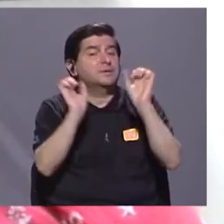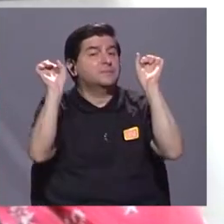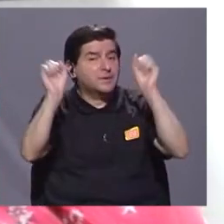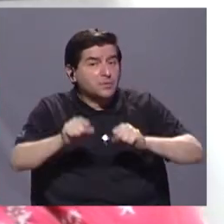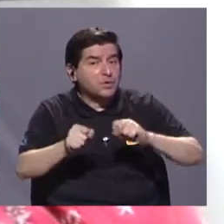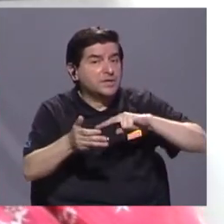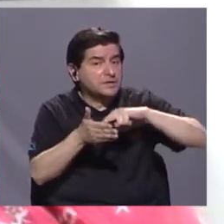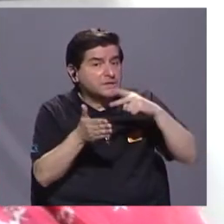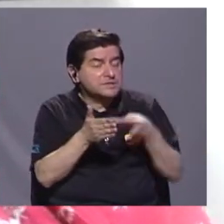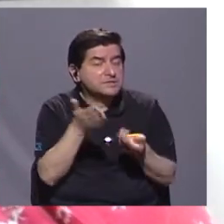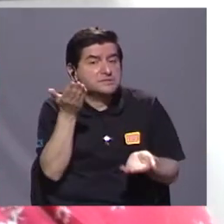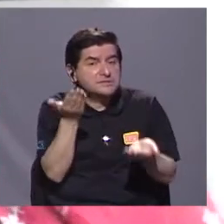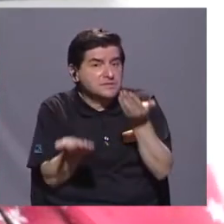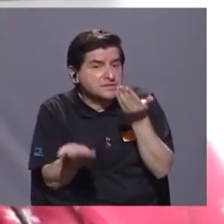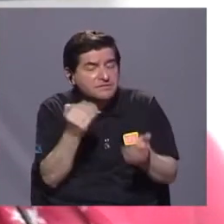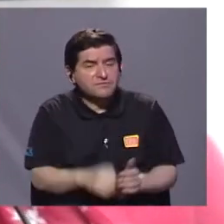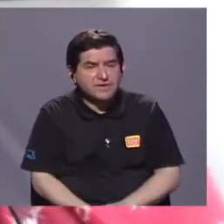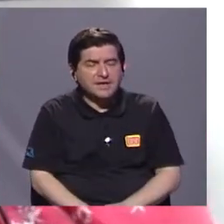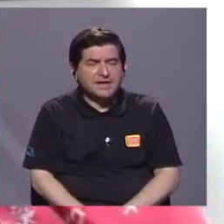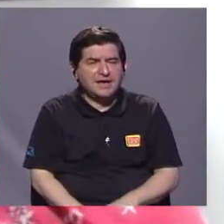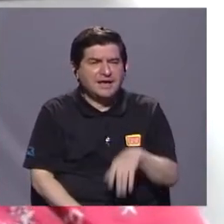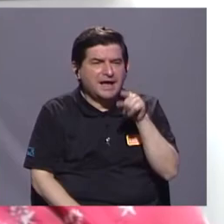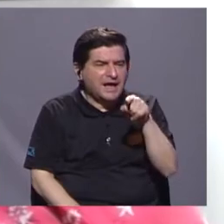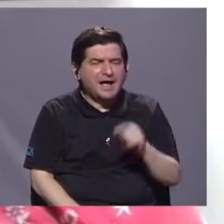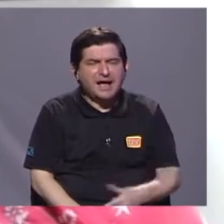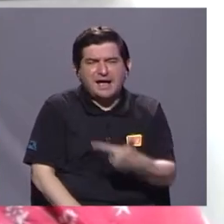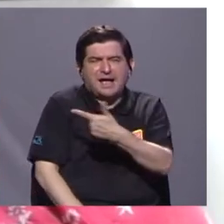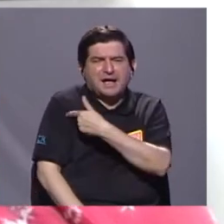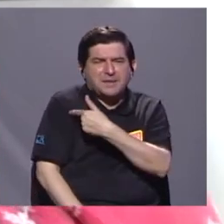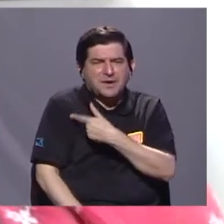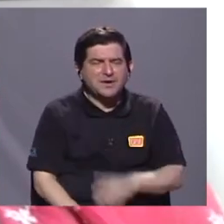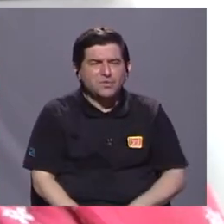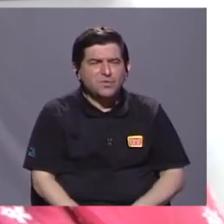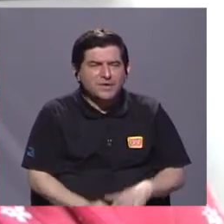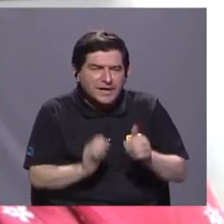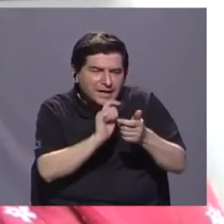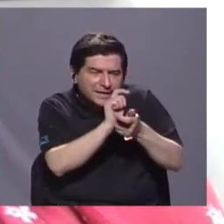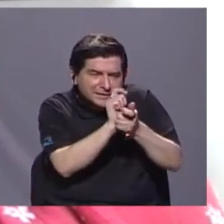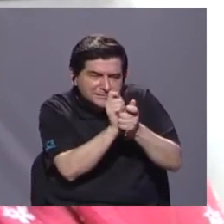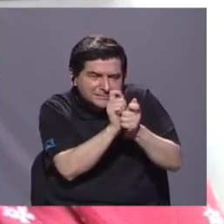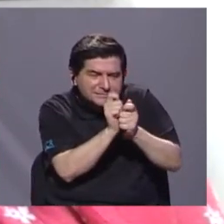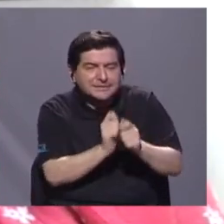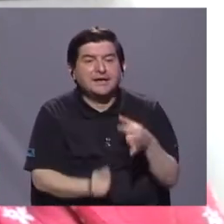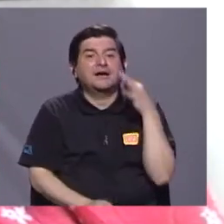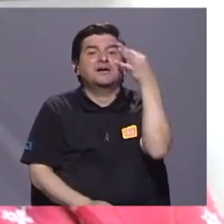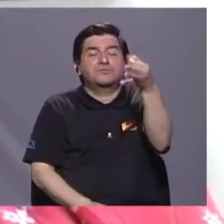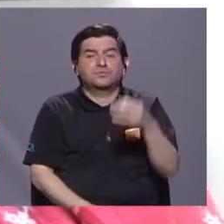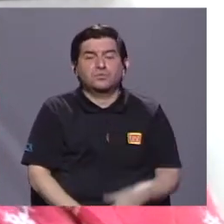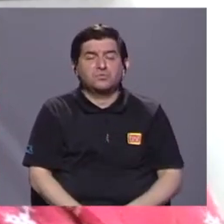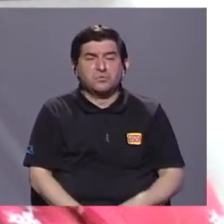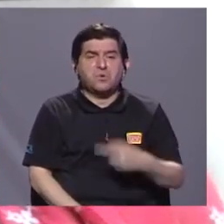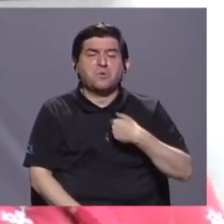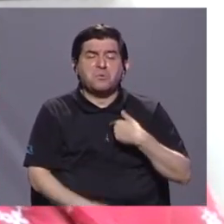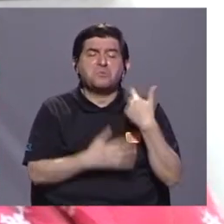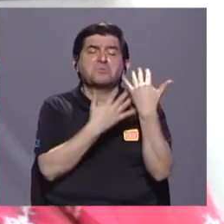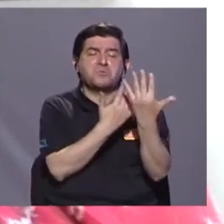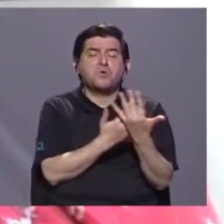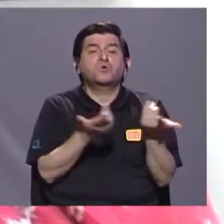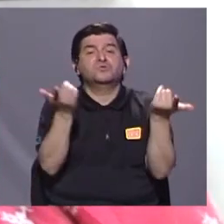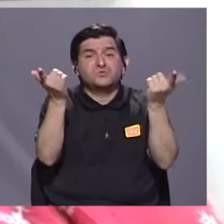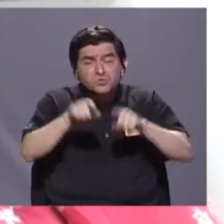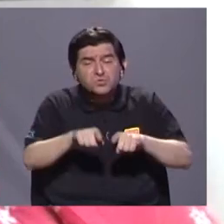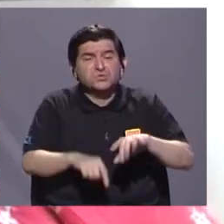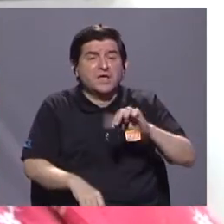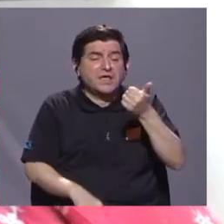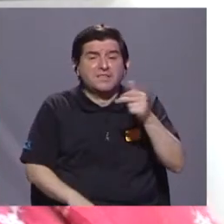que tengamos que refrescar las vacunas a futuro que es algo que más o menos esperaba porque es lo que sucede